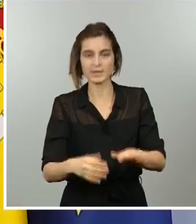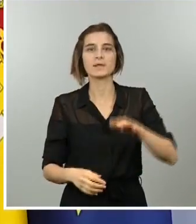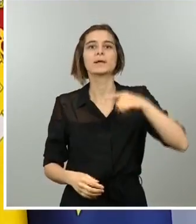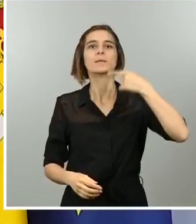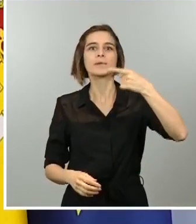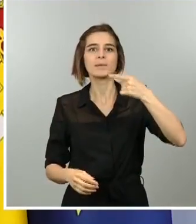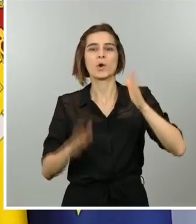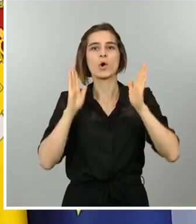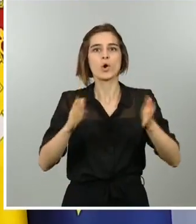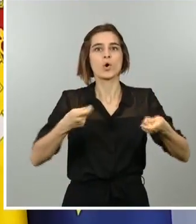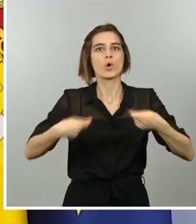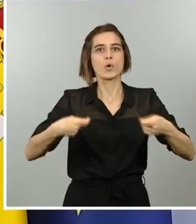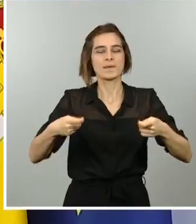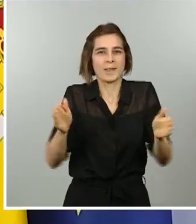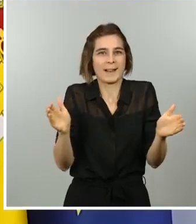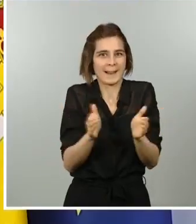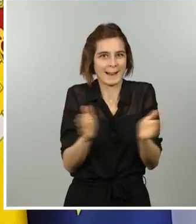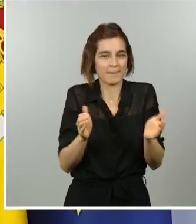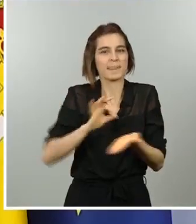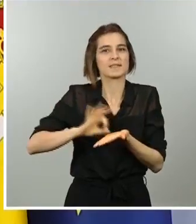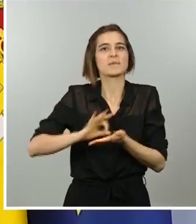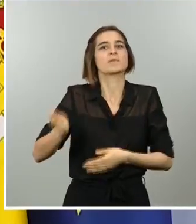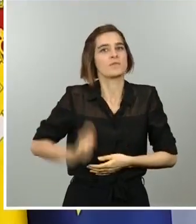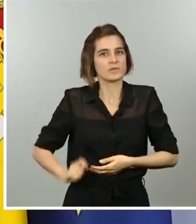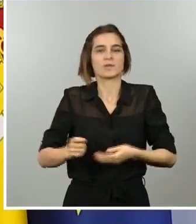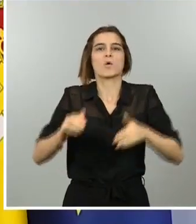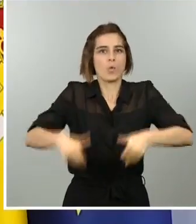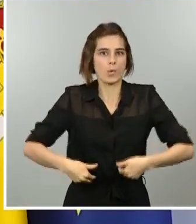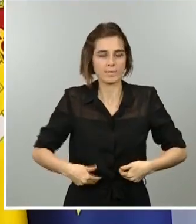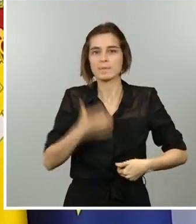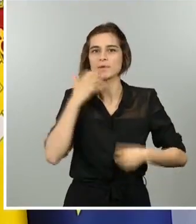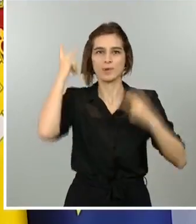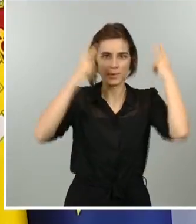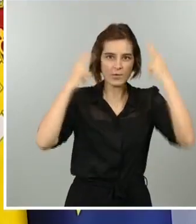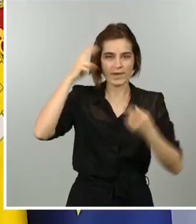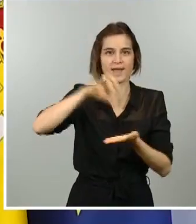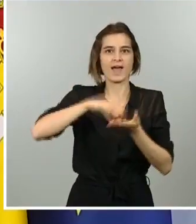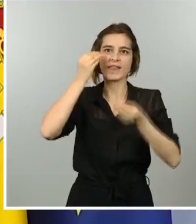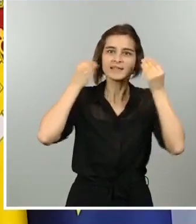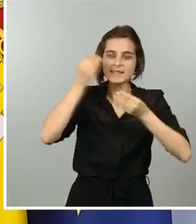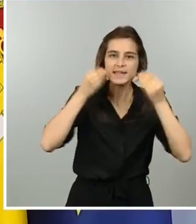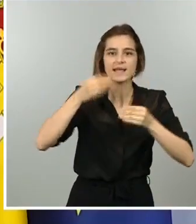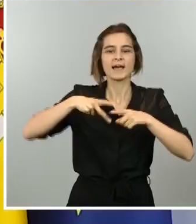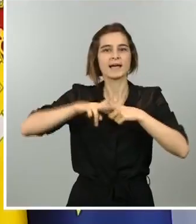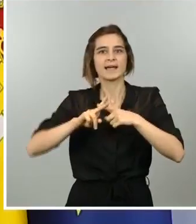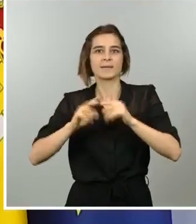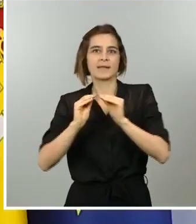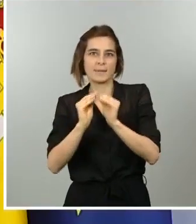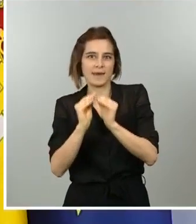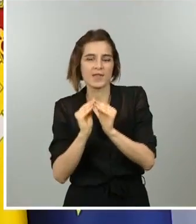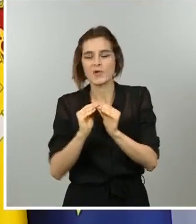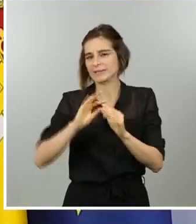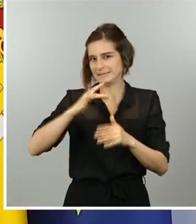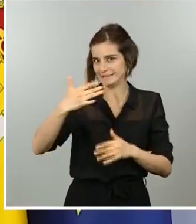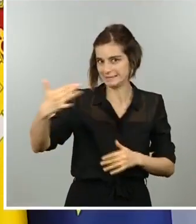comercial de carácter minorista y de servicios profesionales, como pueden ser peluquerías, centros de estética, servicio de reparaciones y arreglos, etcétera, etcétera. También en